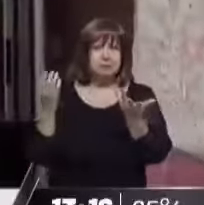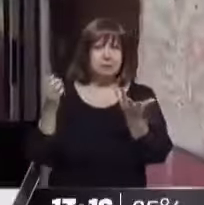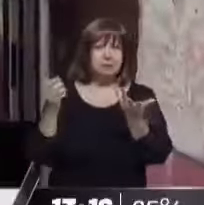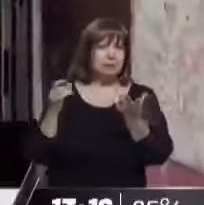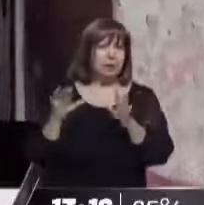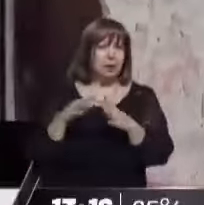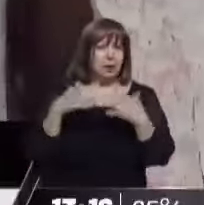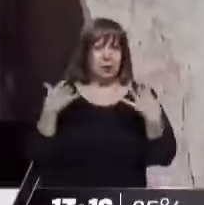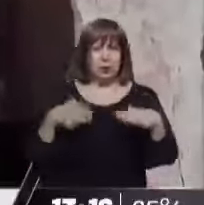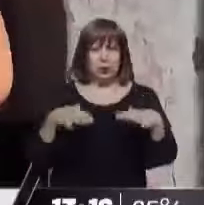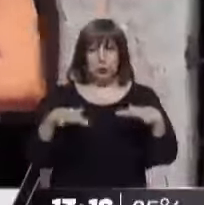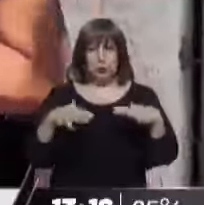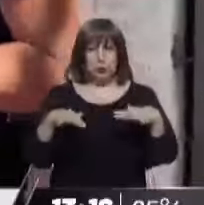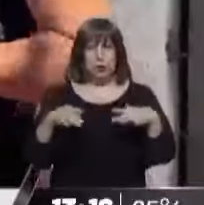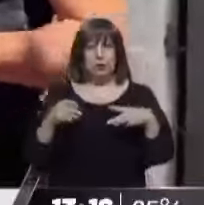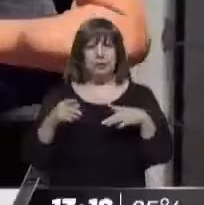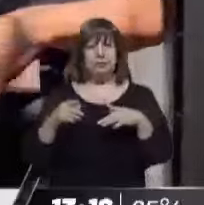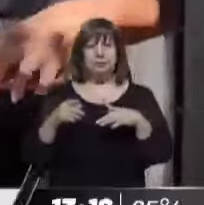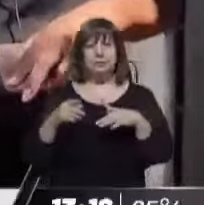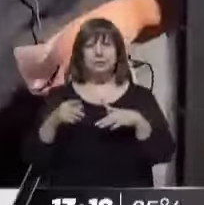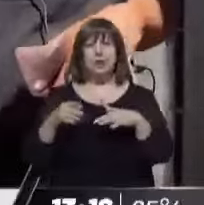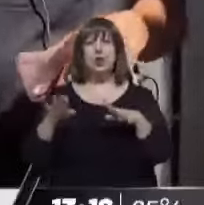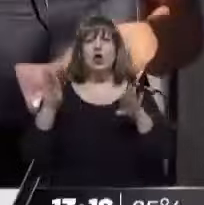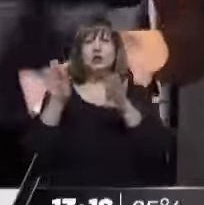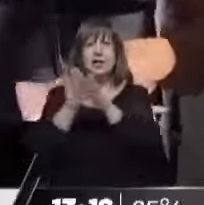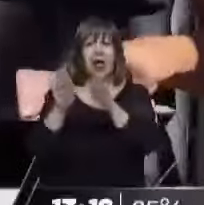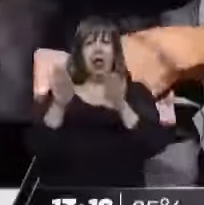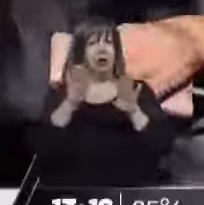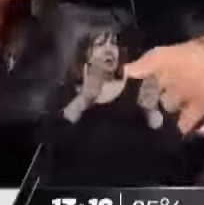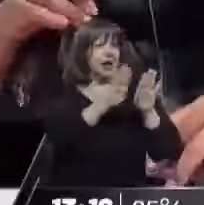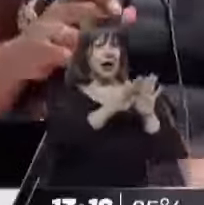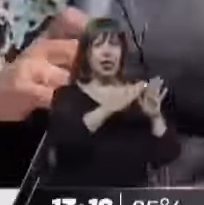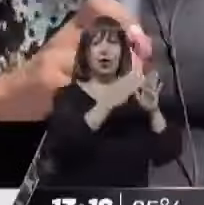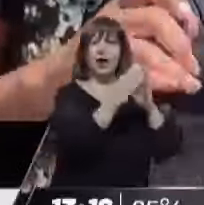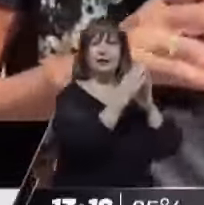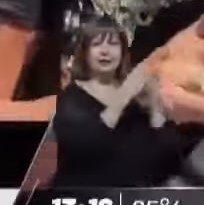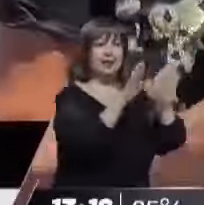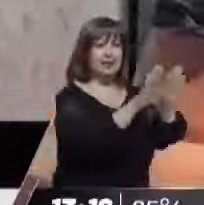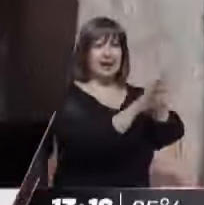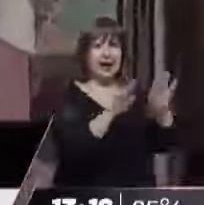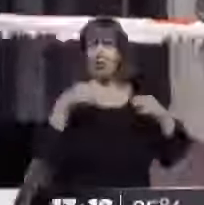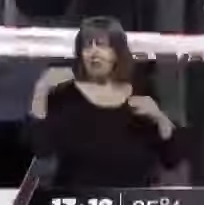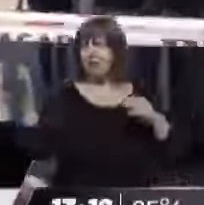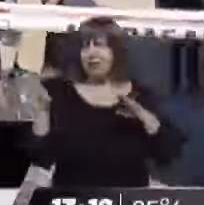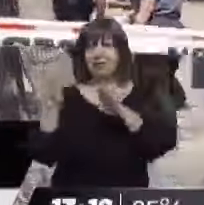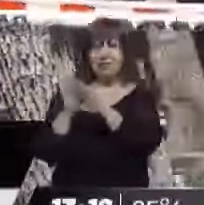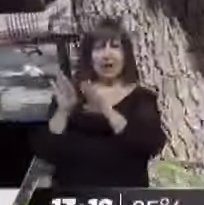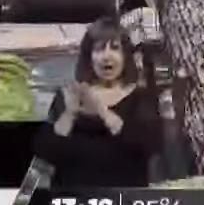ve alterada toda la tranquilidad de este lado. Todo cerrado, todo cercado. La policía trabajando en el lugar.